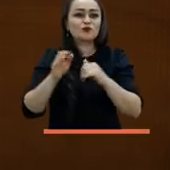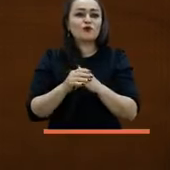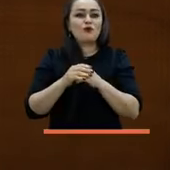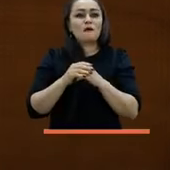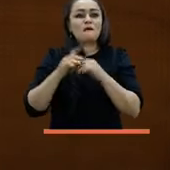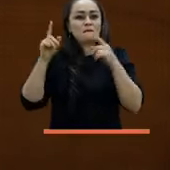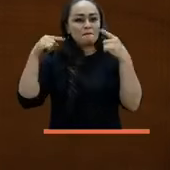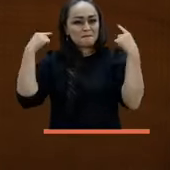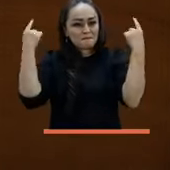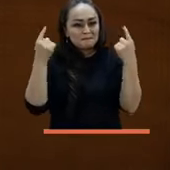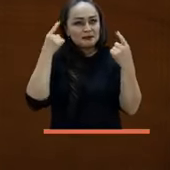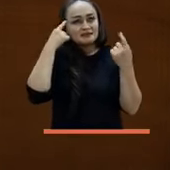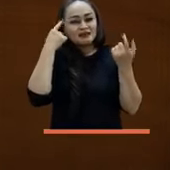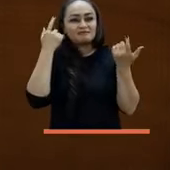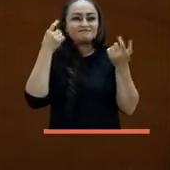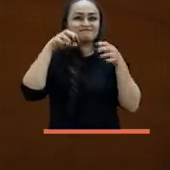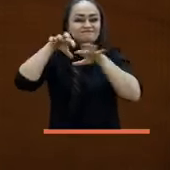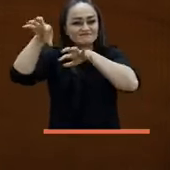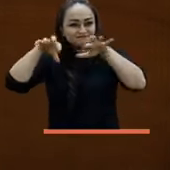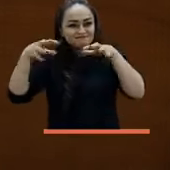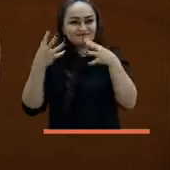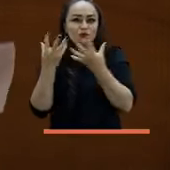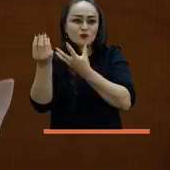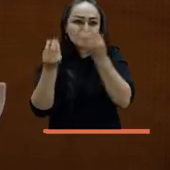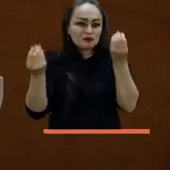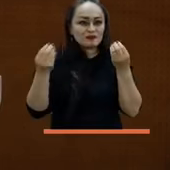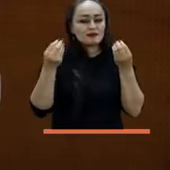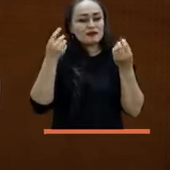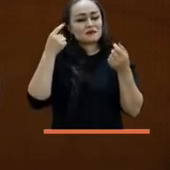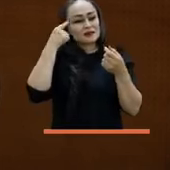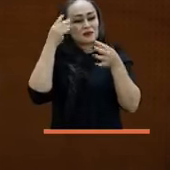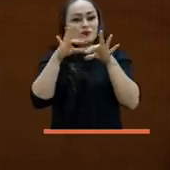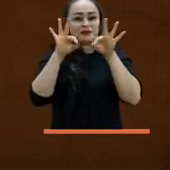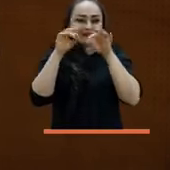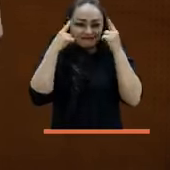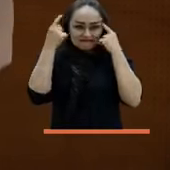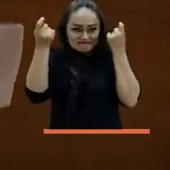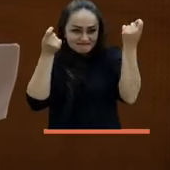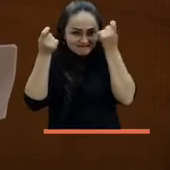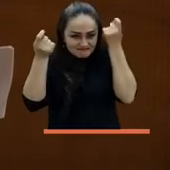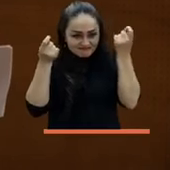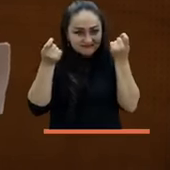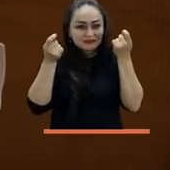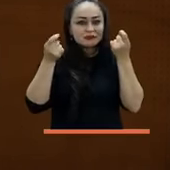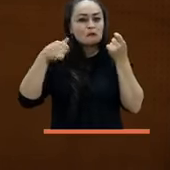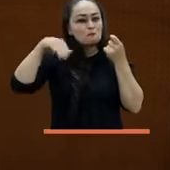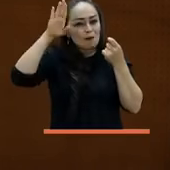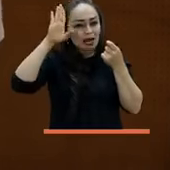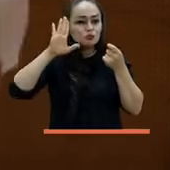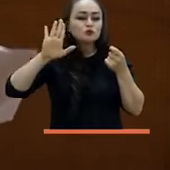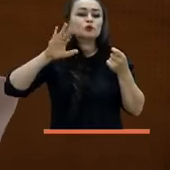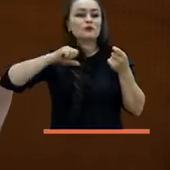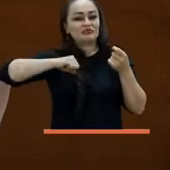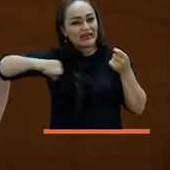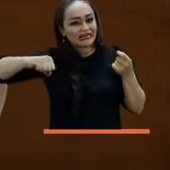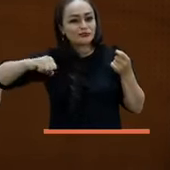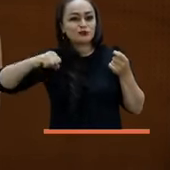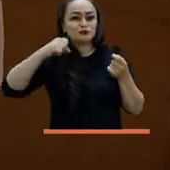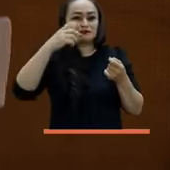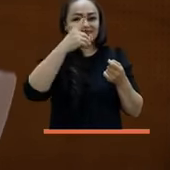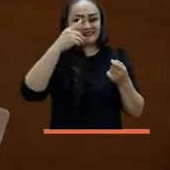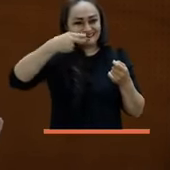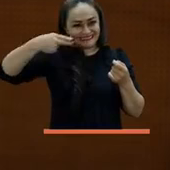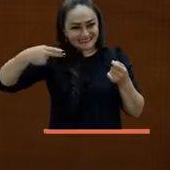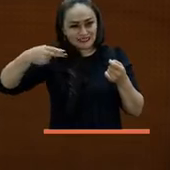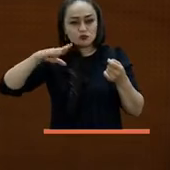pensarse en estrategias que pongan en el centro de la discusión los derechos humanos hablar del enfoque de género